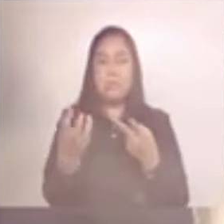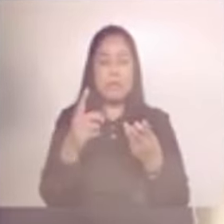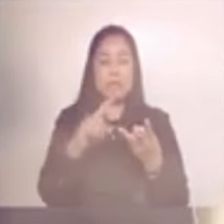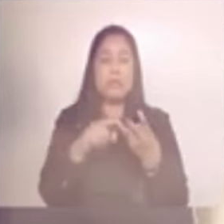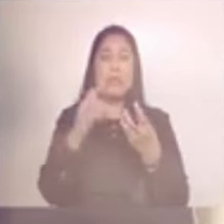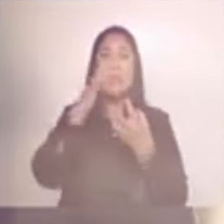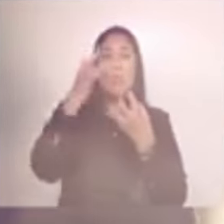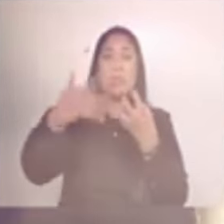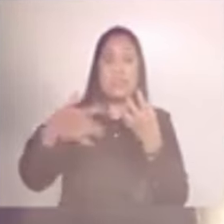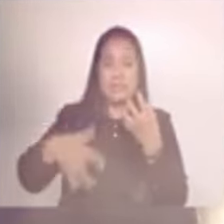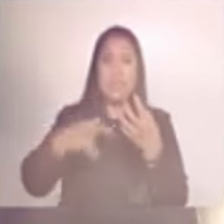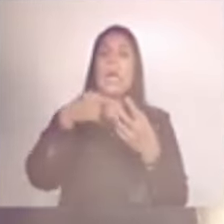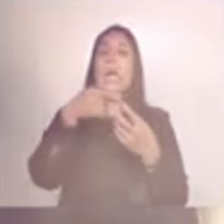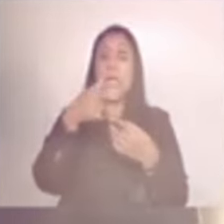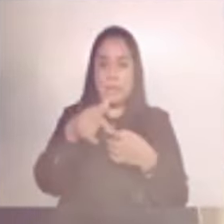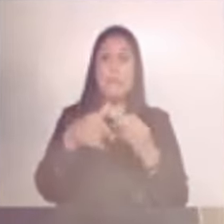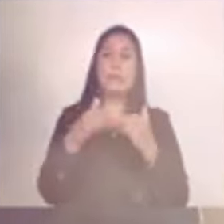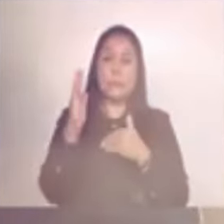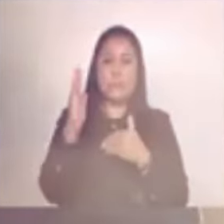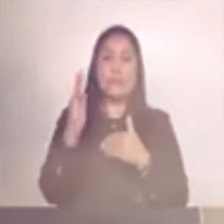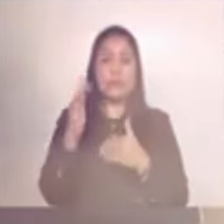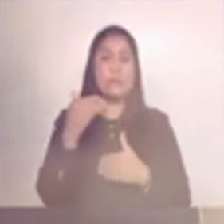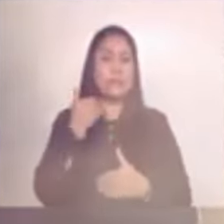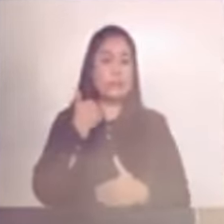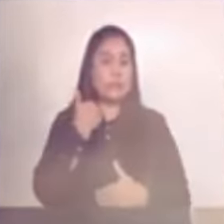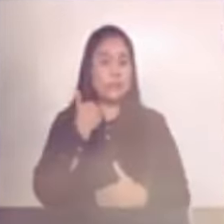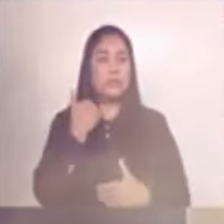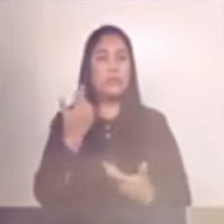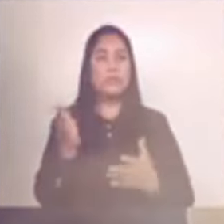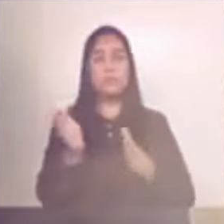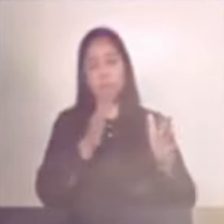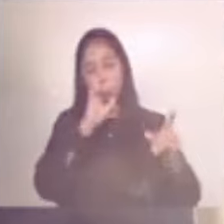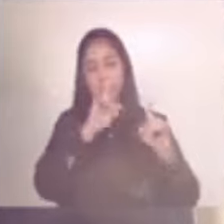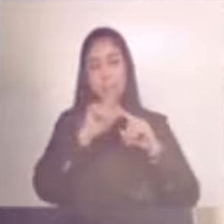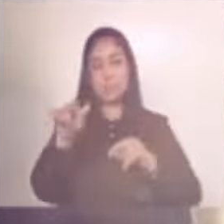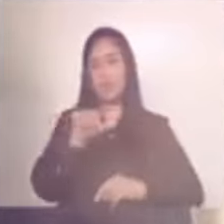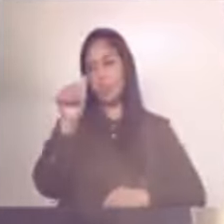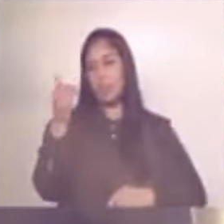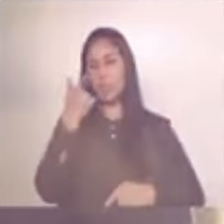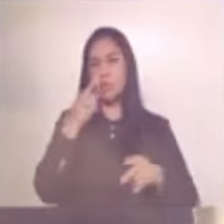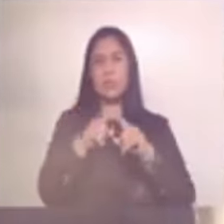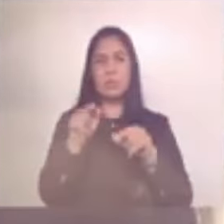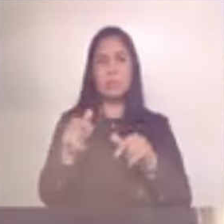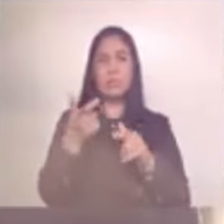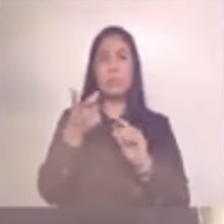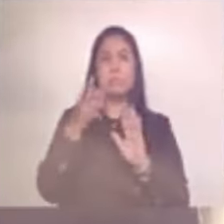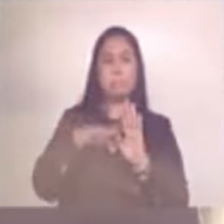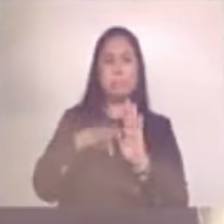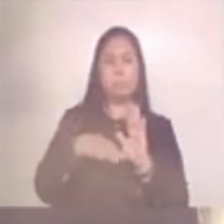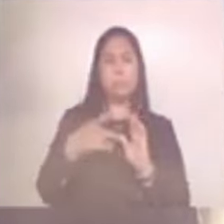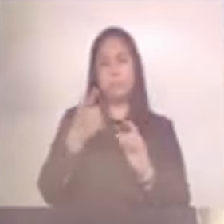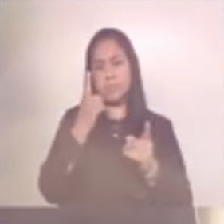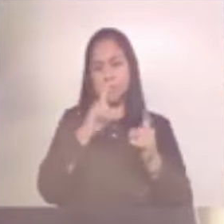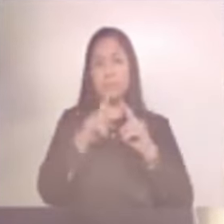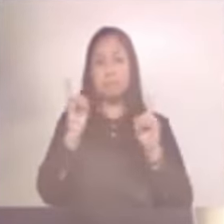aumentos bastante más señalados. Tenemos otros productos en donde inclusive ha habido una disminución, pero esos elementos